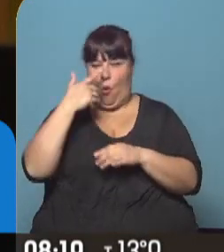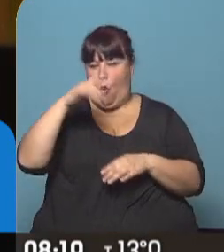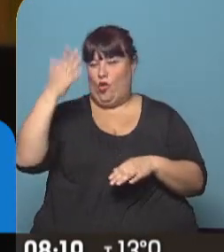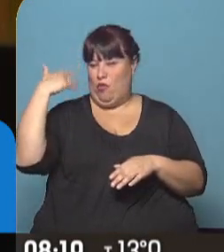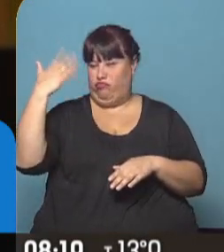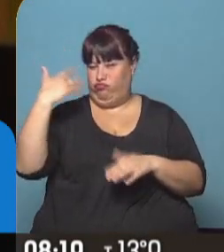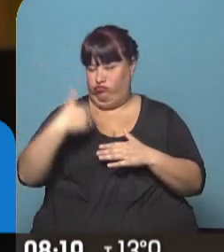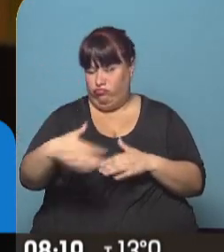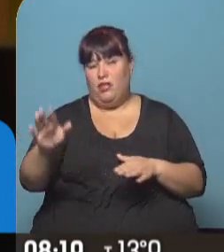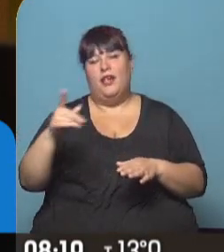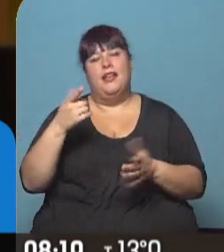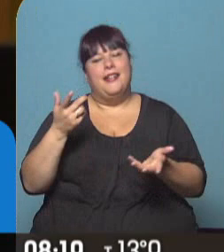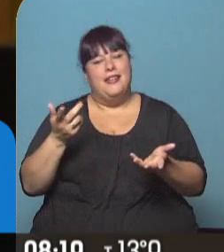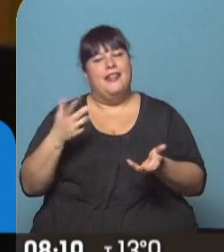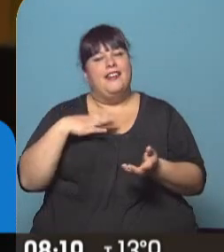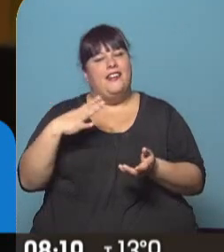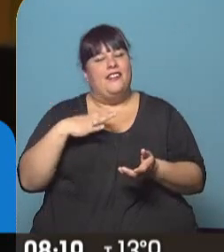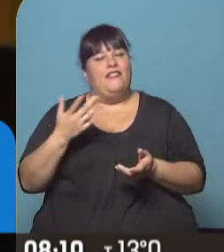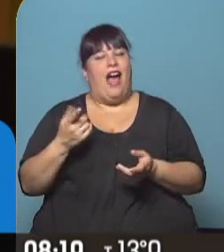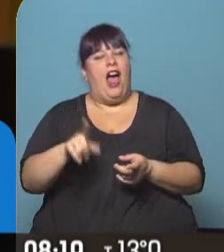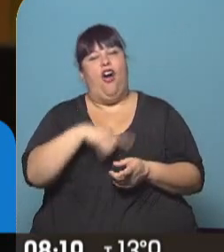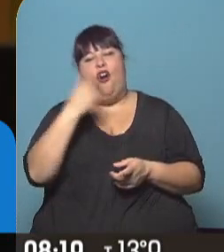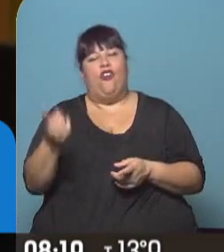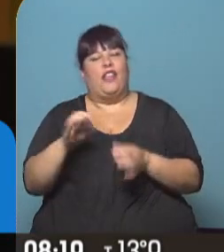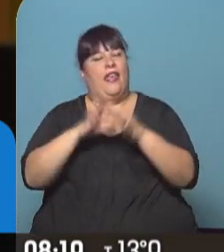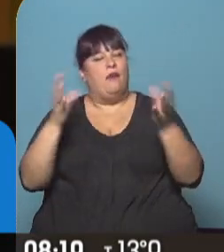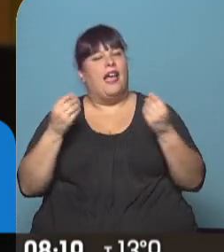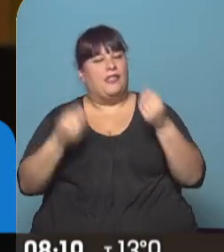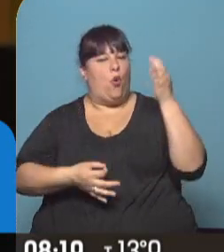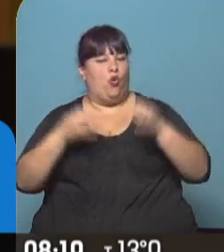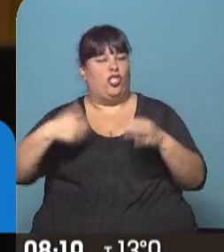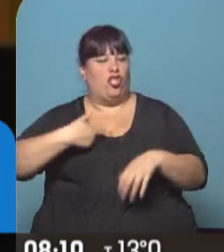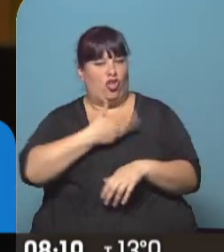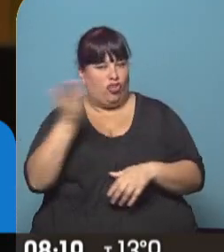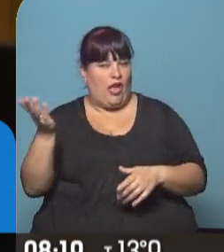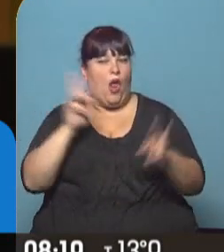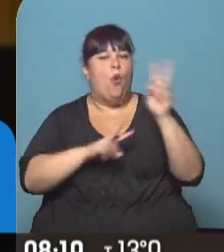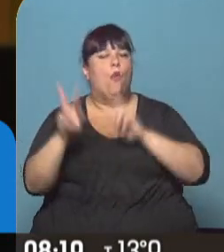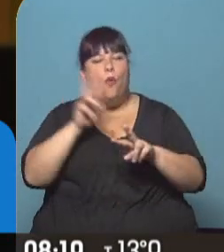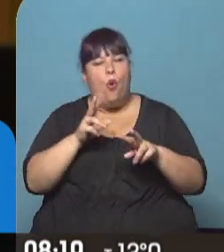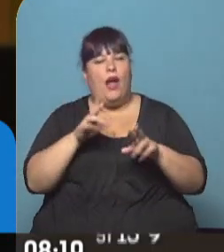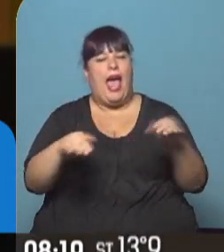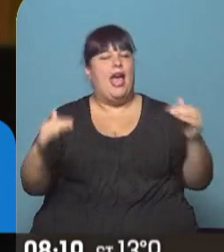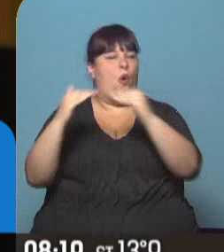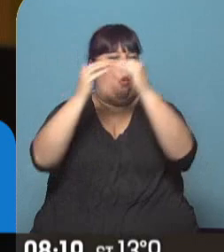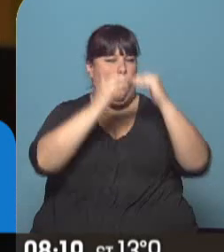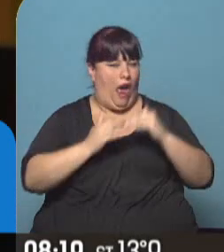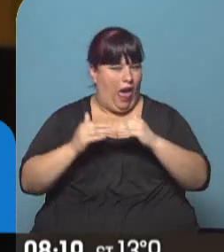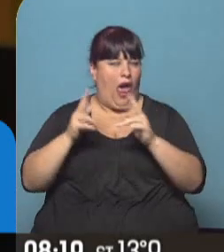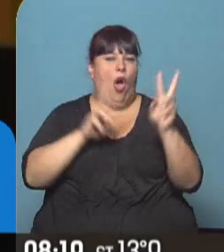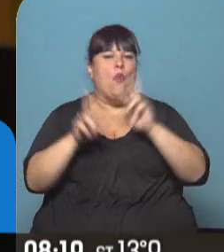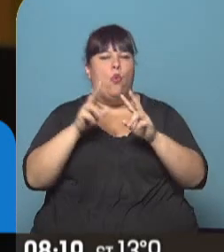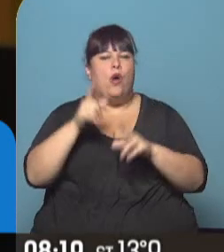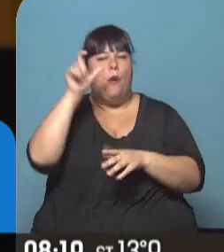discursos es la otra pata la democracia que la justicia social en la búsqueda de la igualdad la